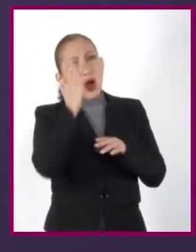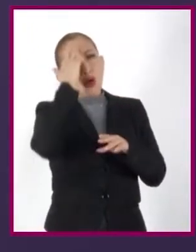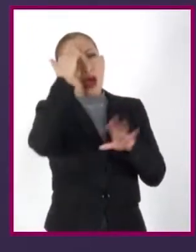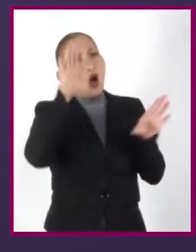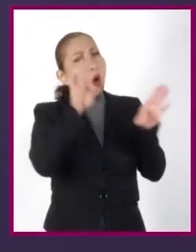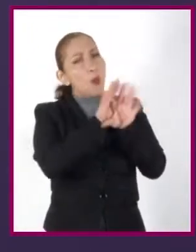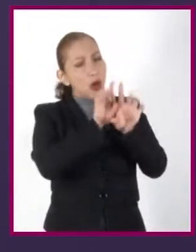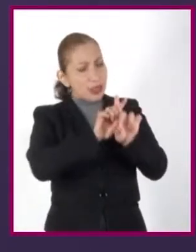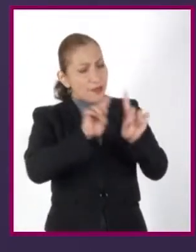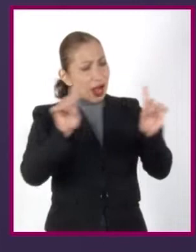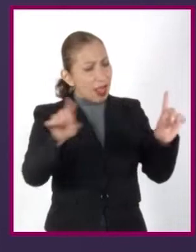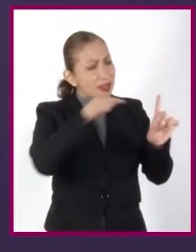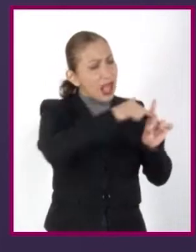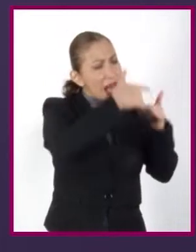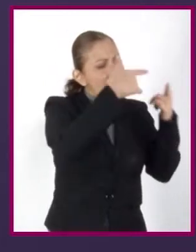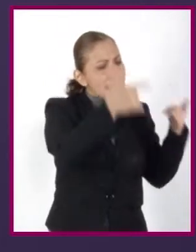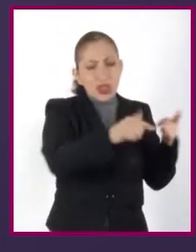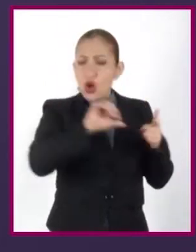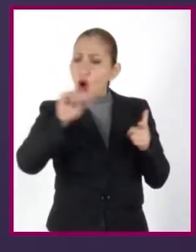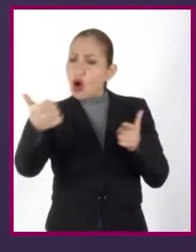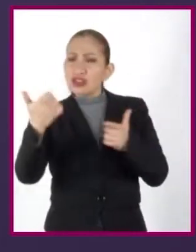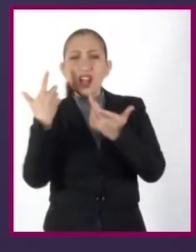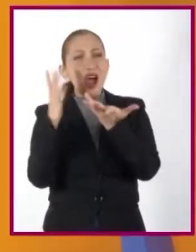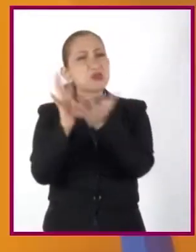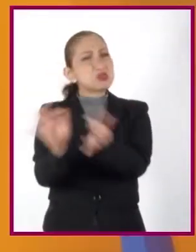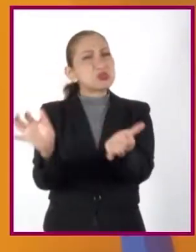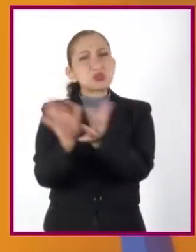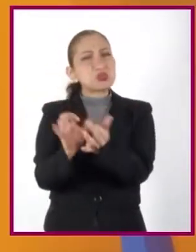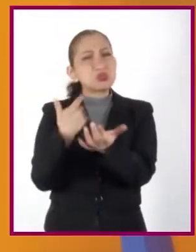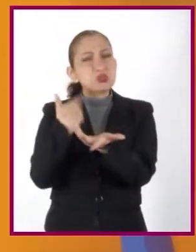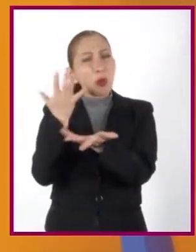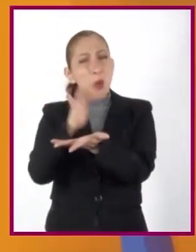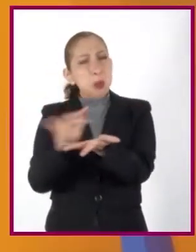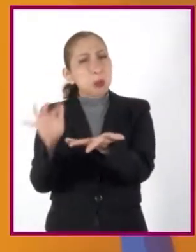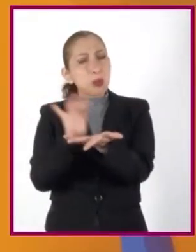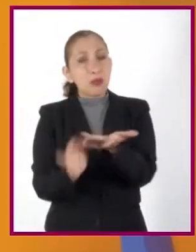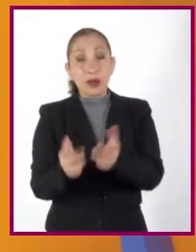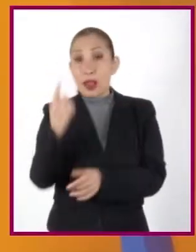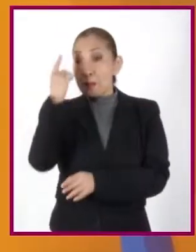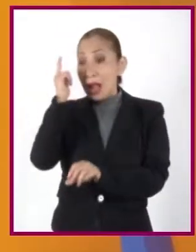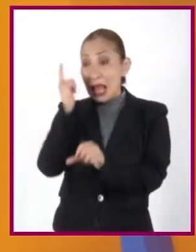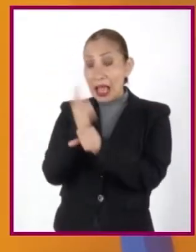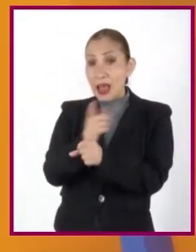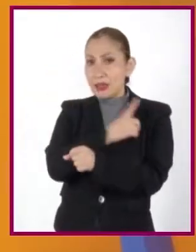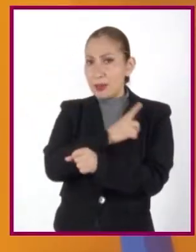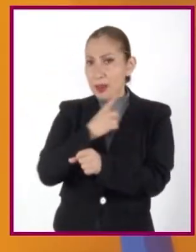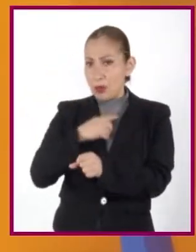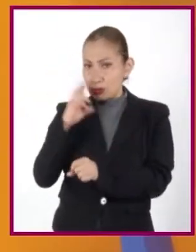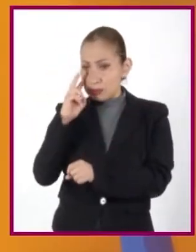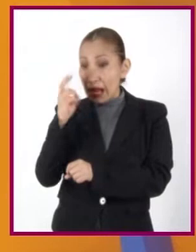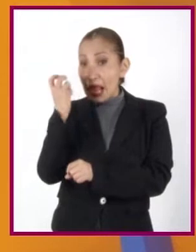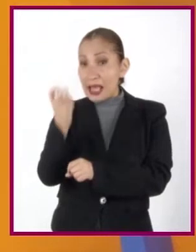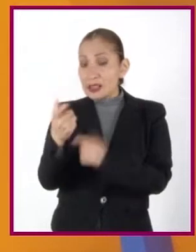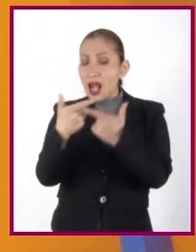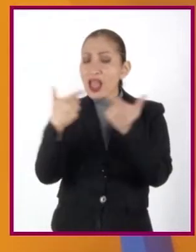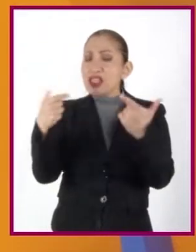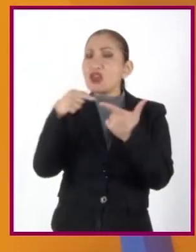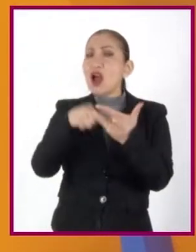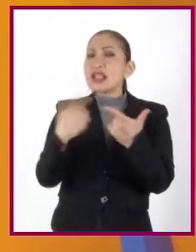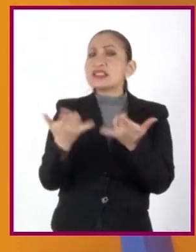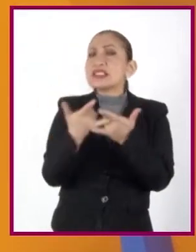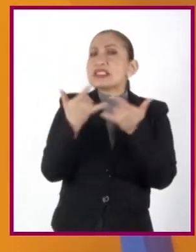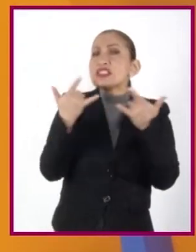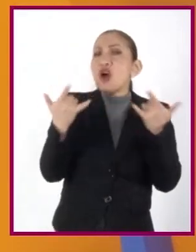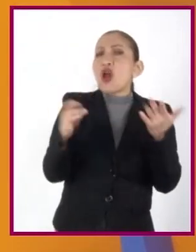cómo diferenciar una leyenda de otro tipo de narraciones? Para identificarlas, debemos tener en cuenta que estas nos hablan de sucesos o